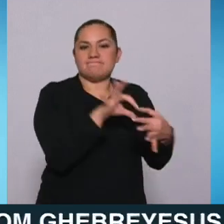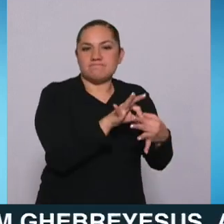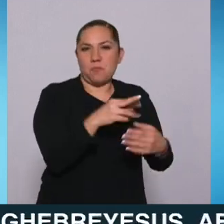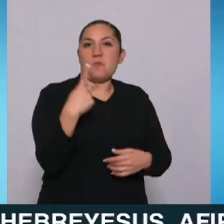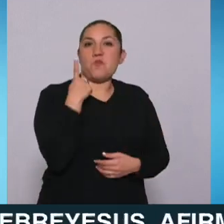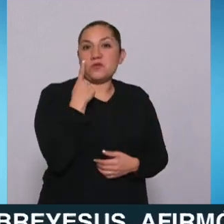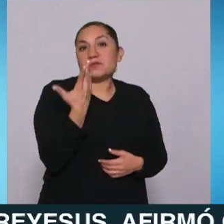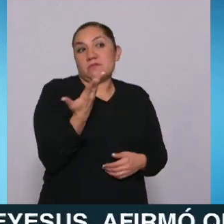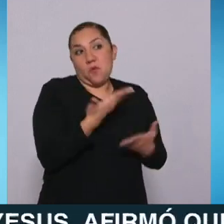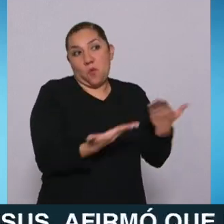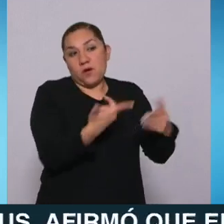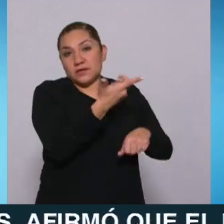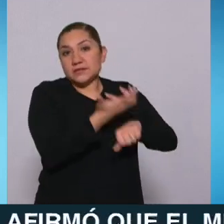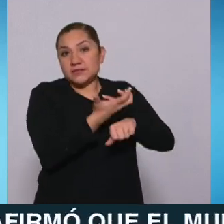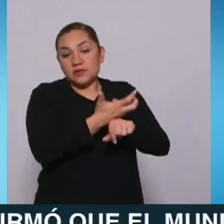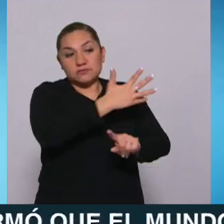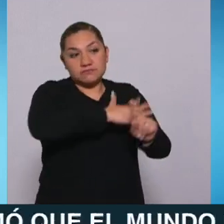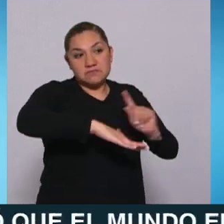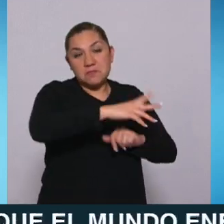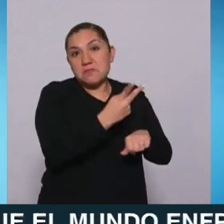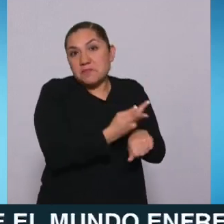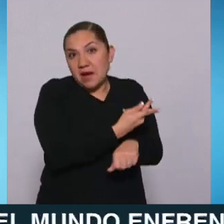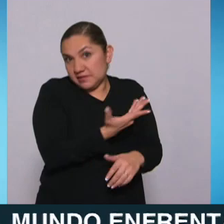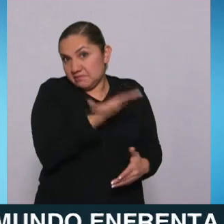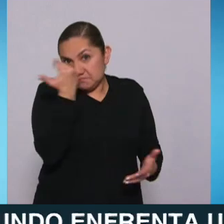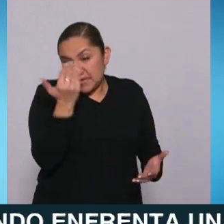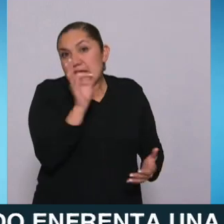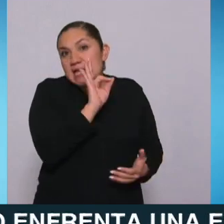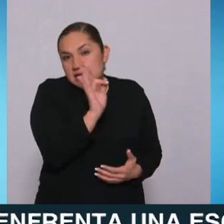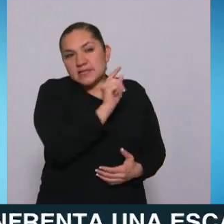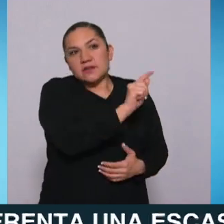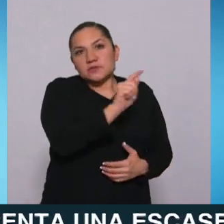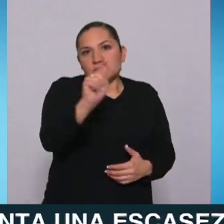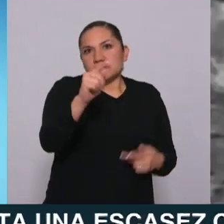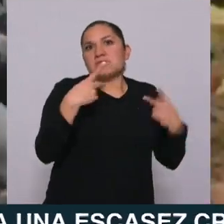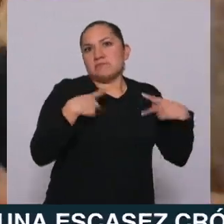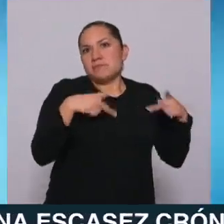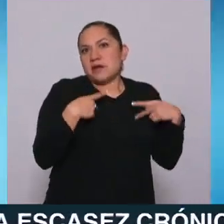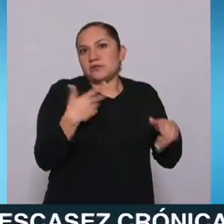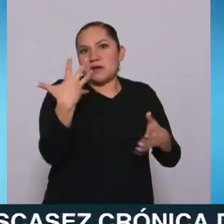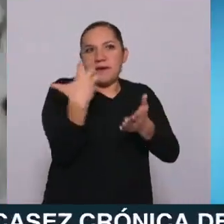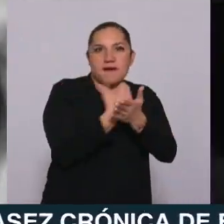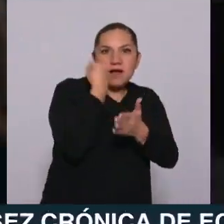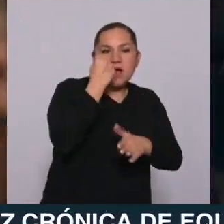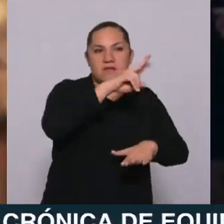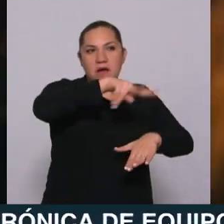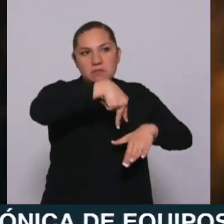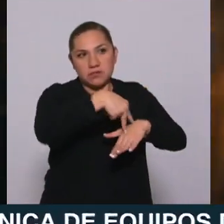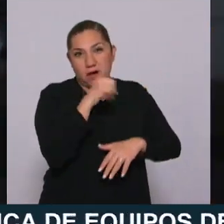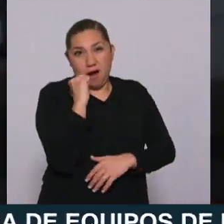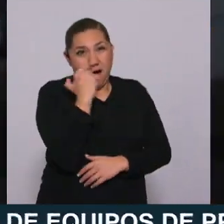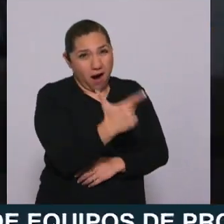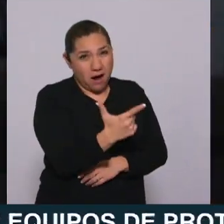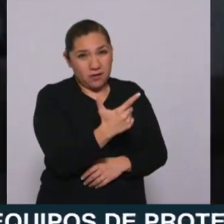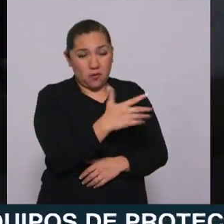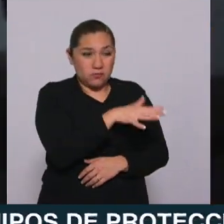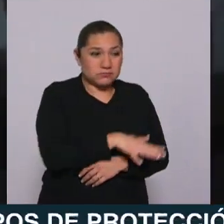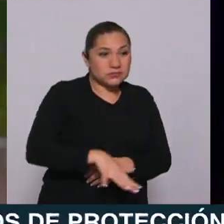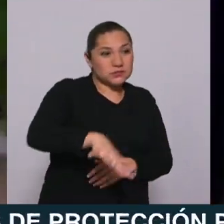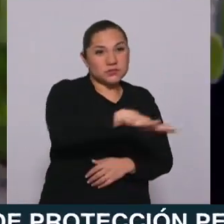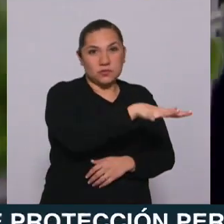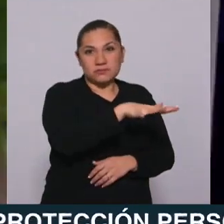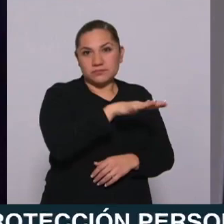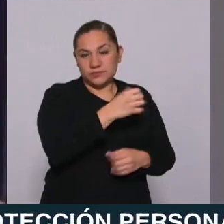mensaje fuerte desde la industria cinematográfica hacia el entorno político-social? Los discursos